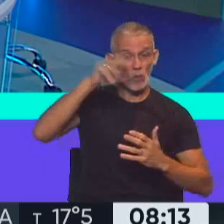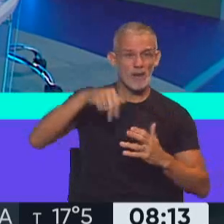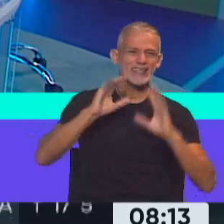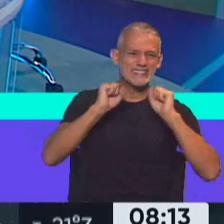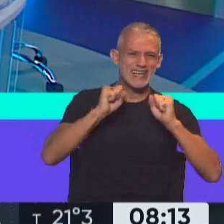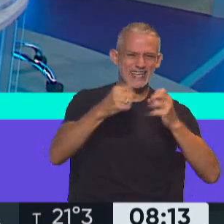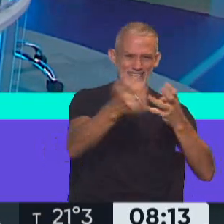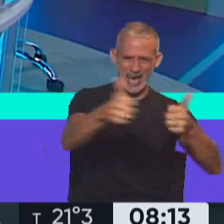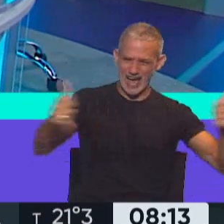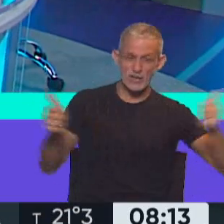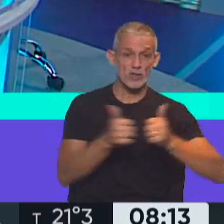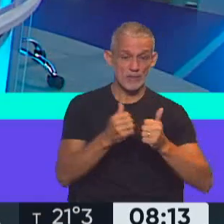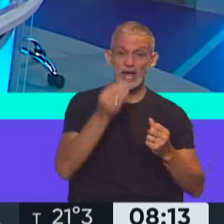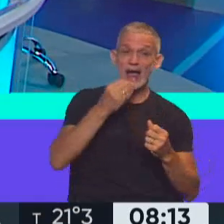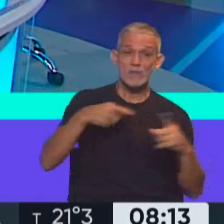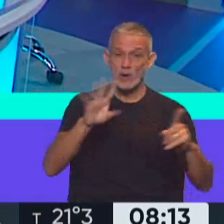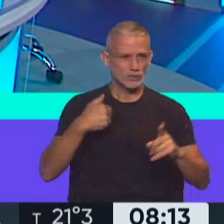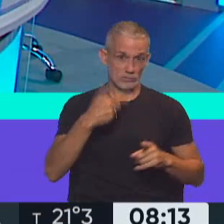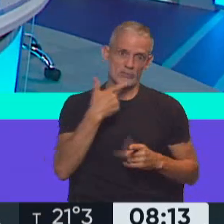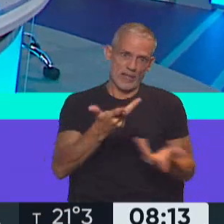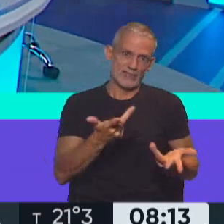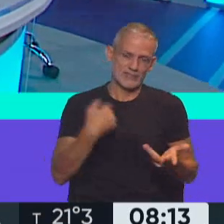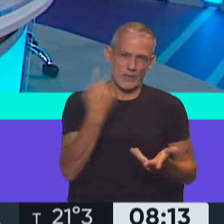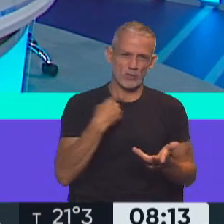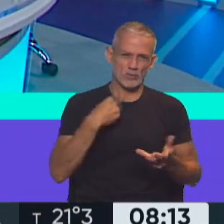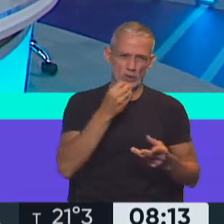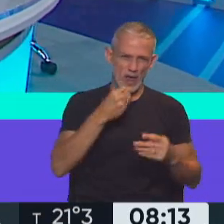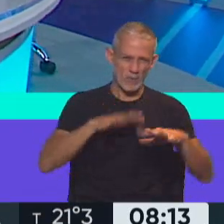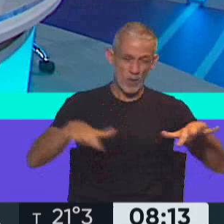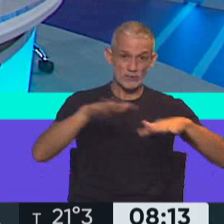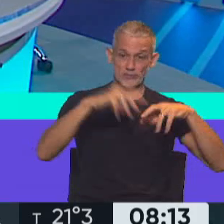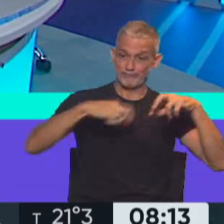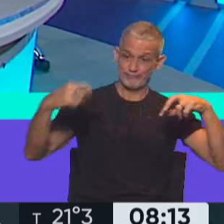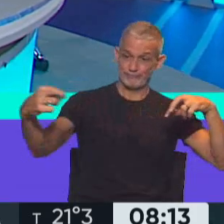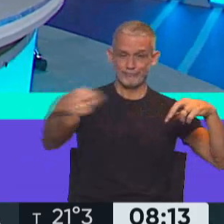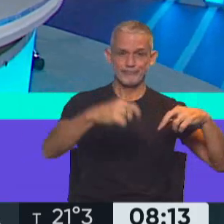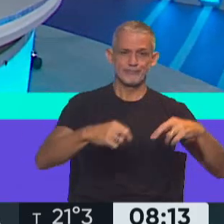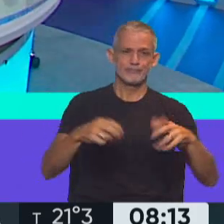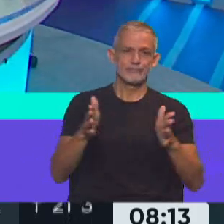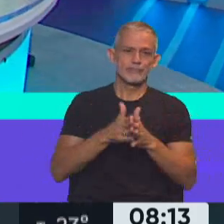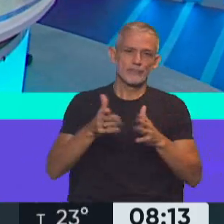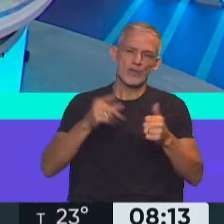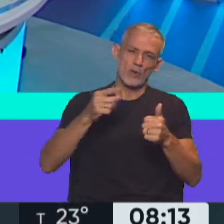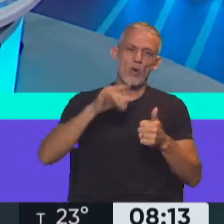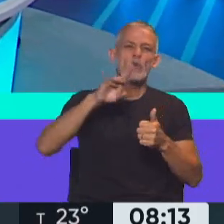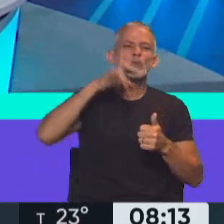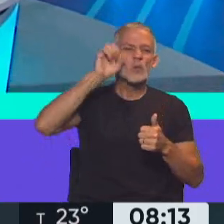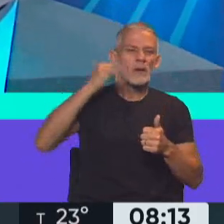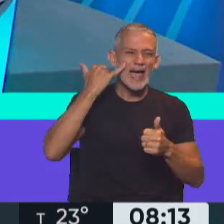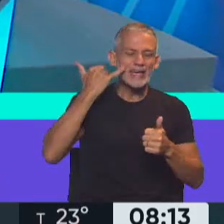secretarios de Estado, y le decíamos, ¿no?, porque también estaban sentados conmigo José Urtubey, un